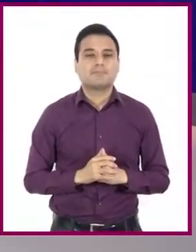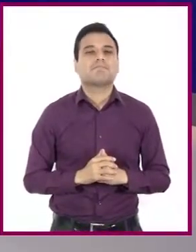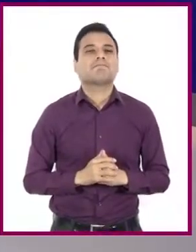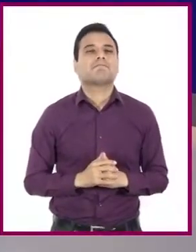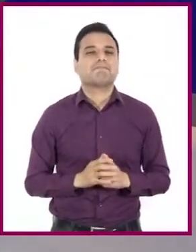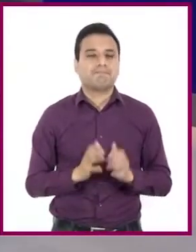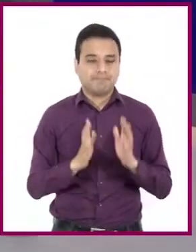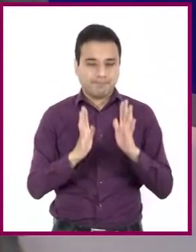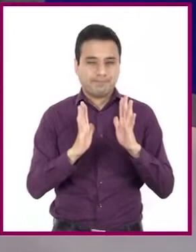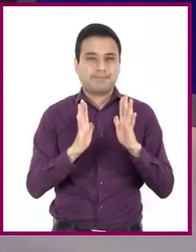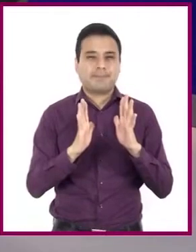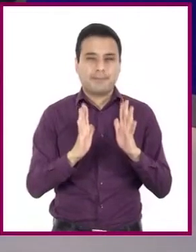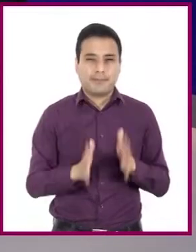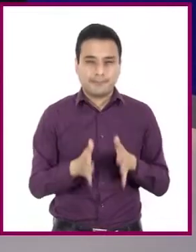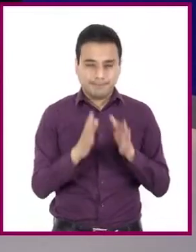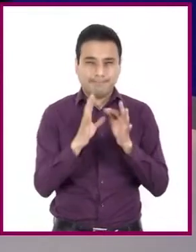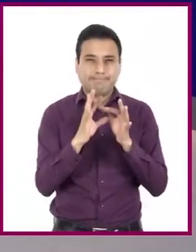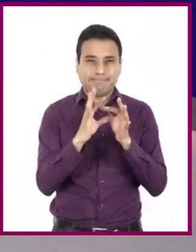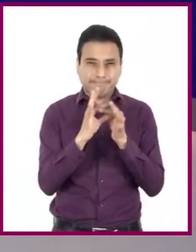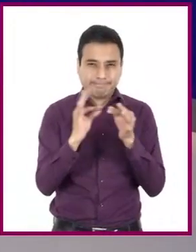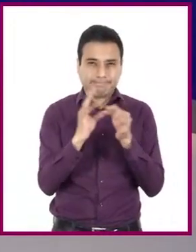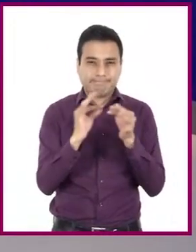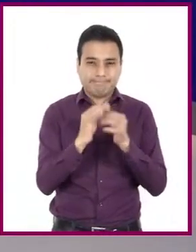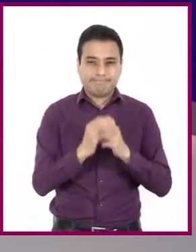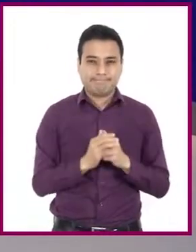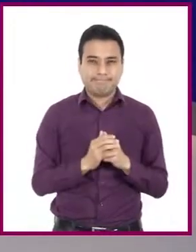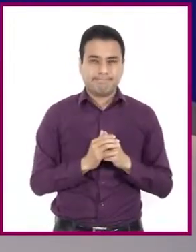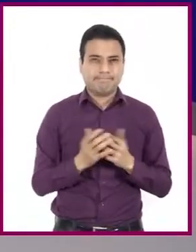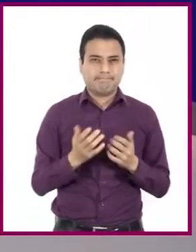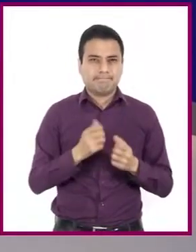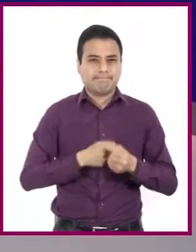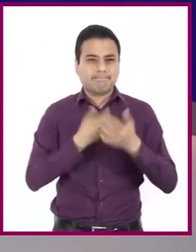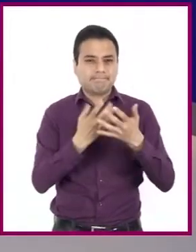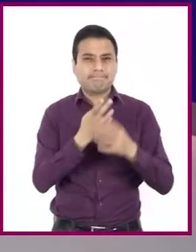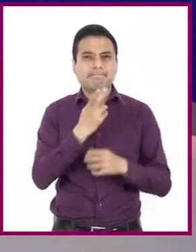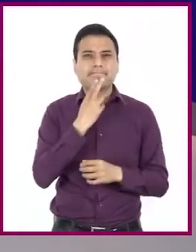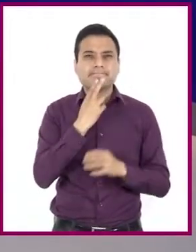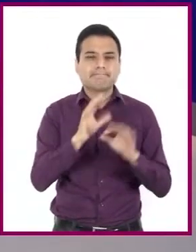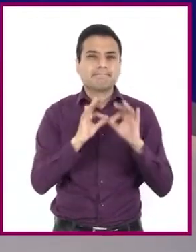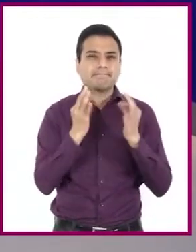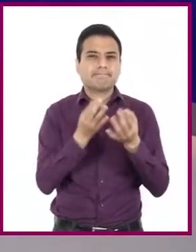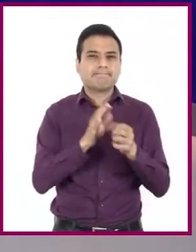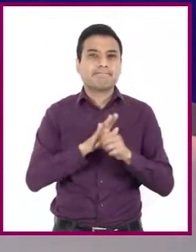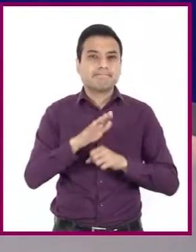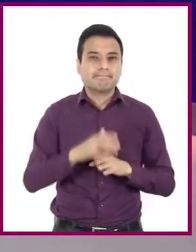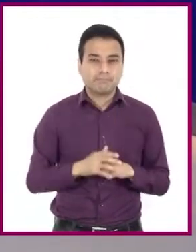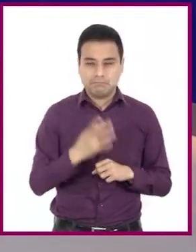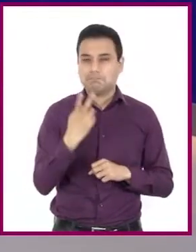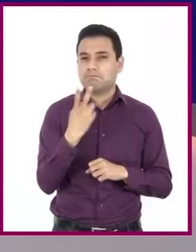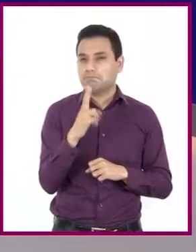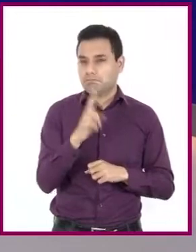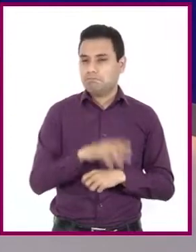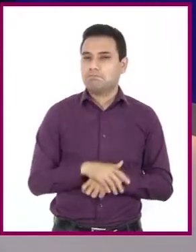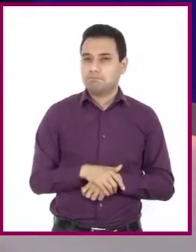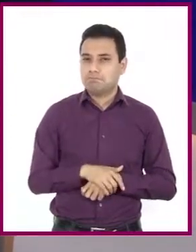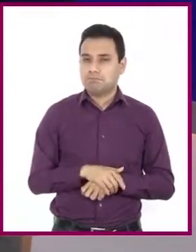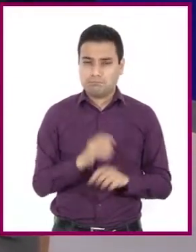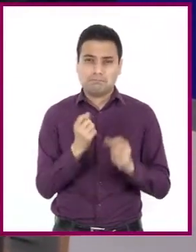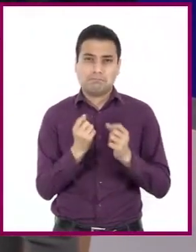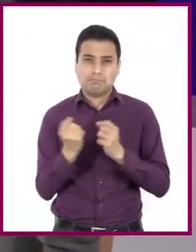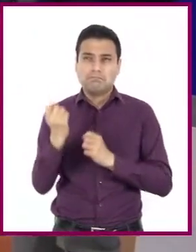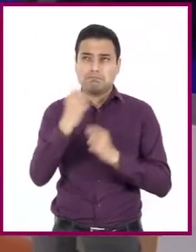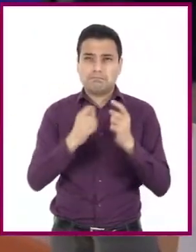Entonces, profesor, ¿con cuáles formas se trabaja en la poesía? Con ambas. Algunos